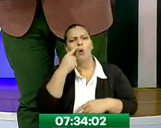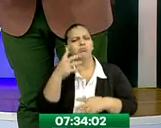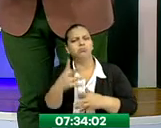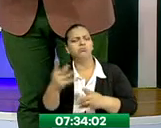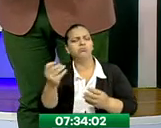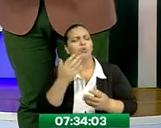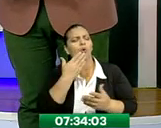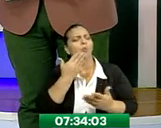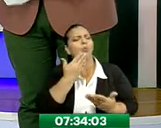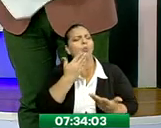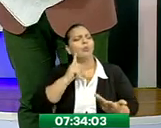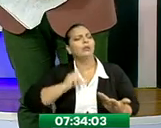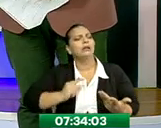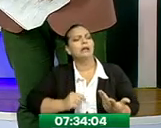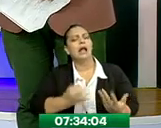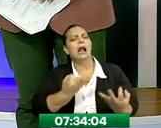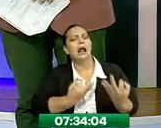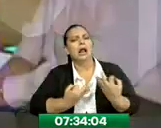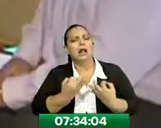siguiente nota.